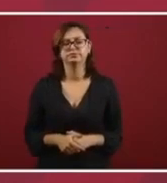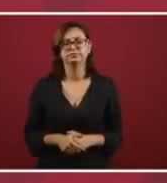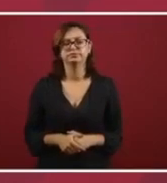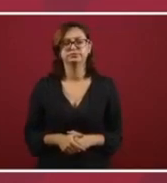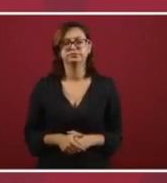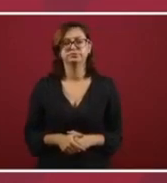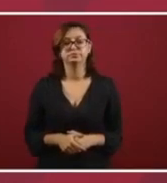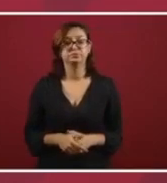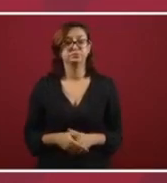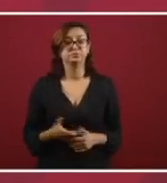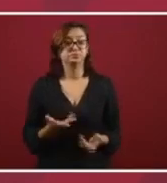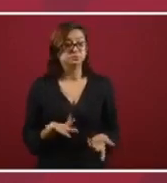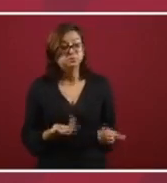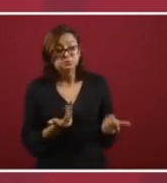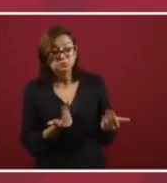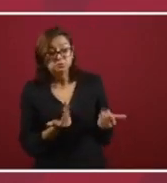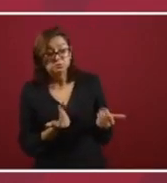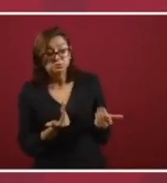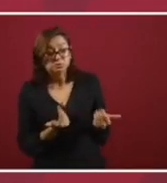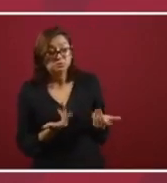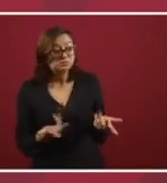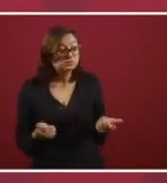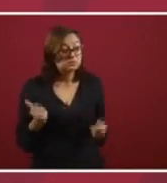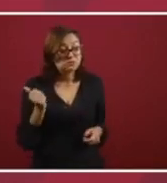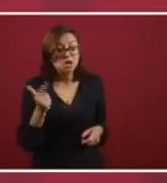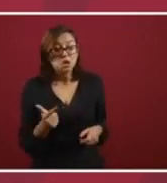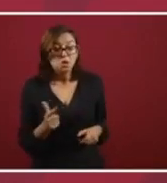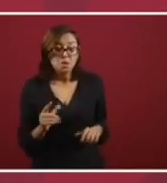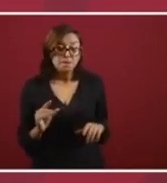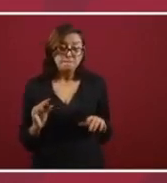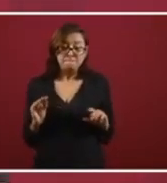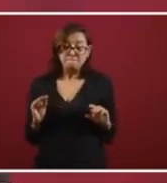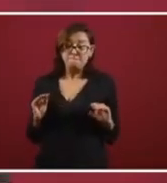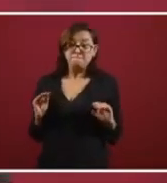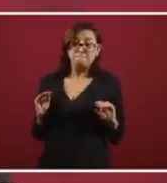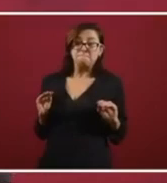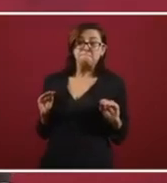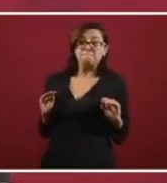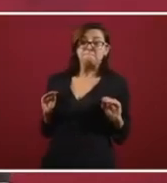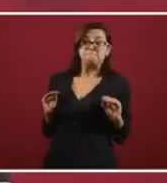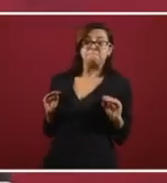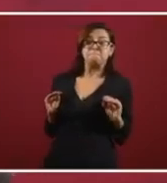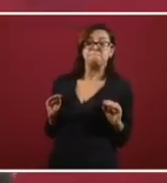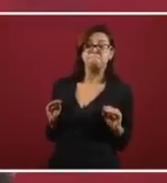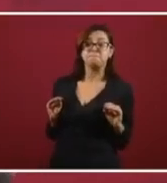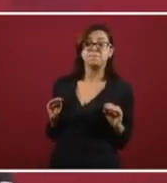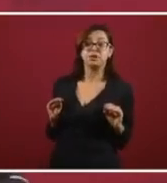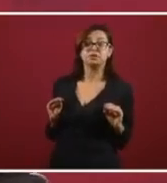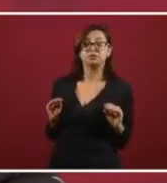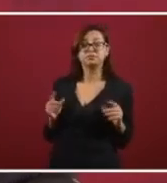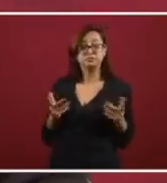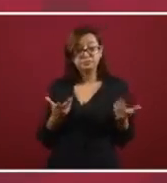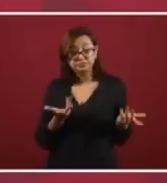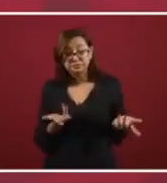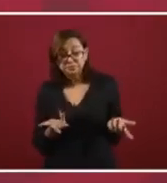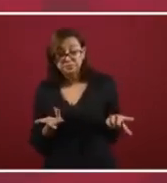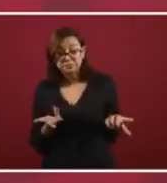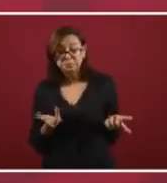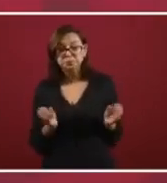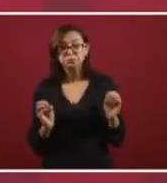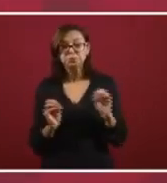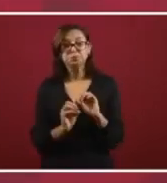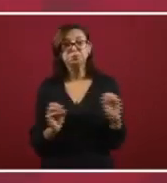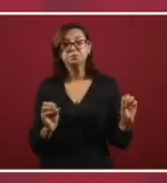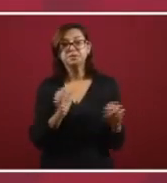y no han dicho ni media palabra el presidente de méxico andrés manuel lópez obrador afirmó que